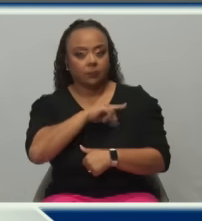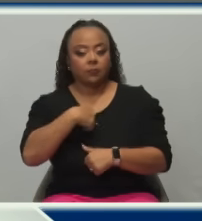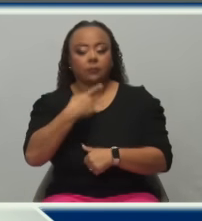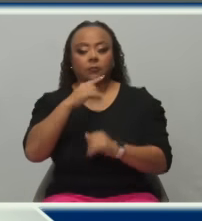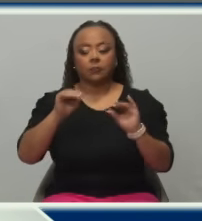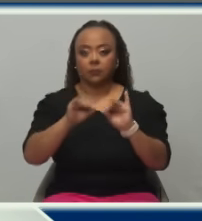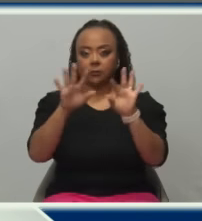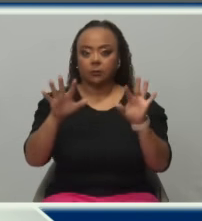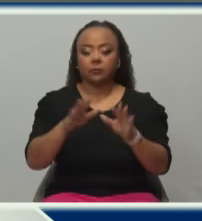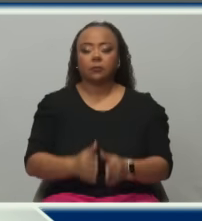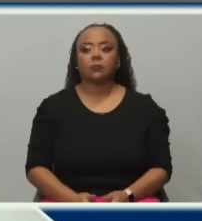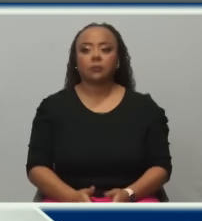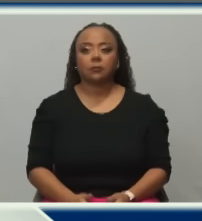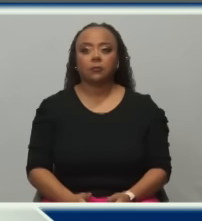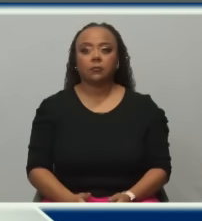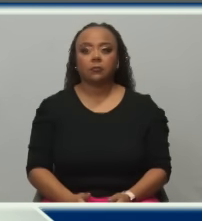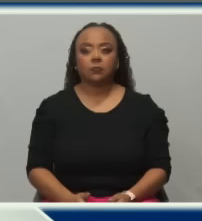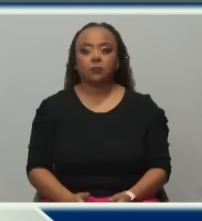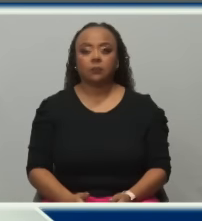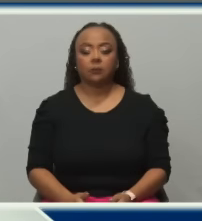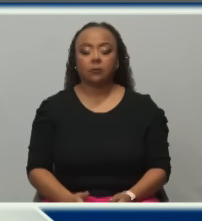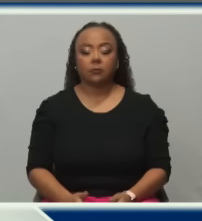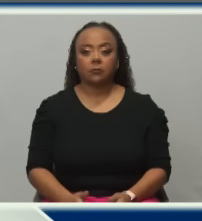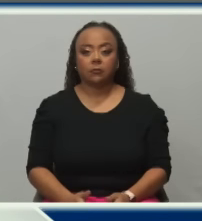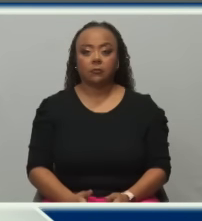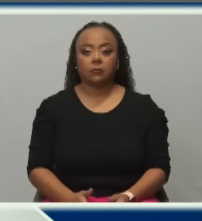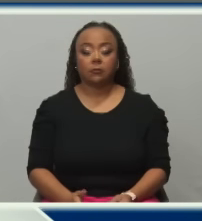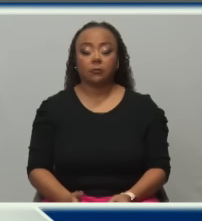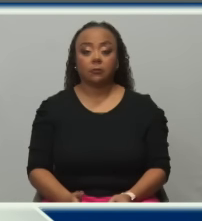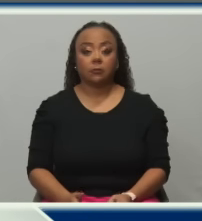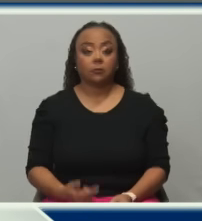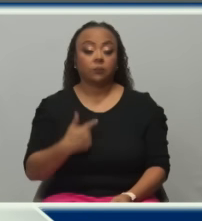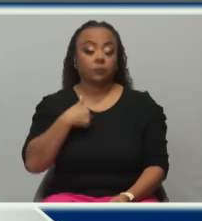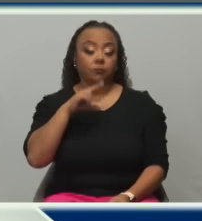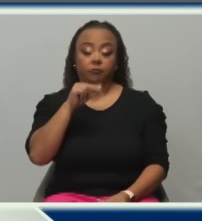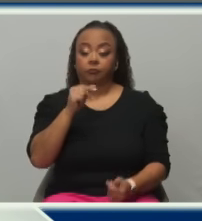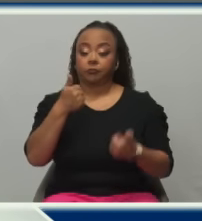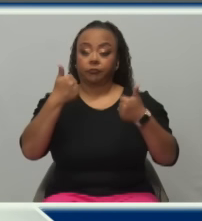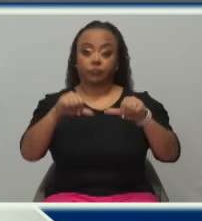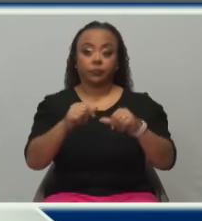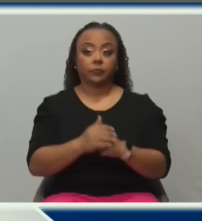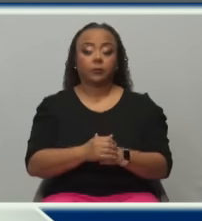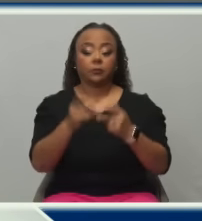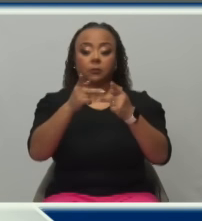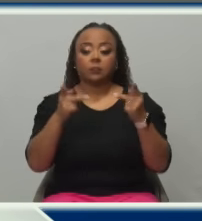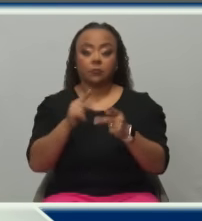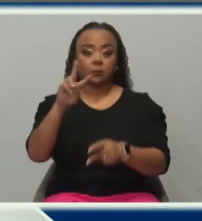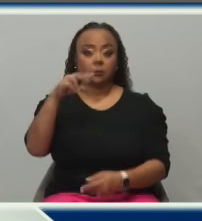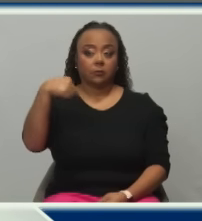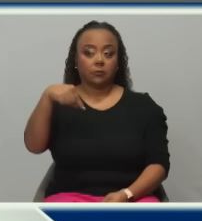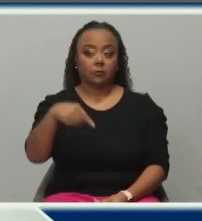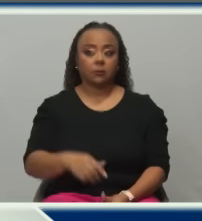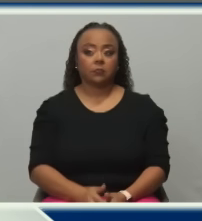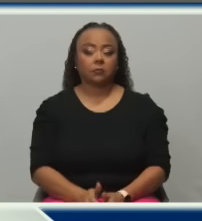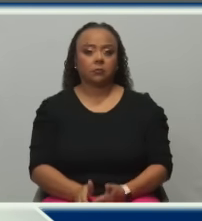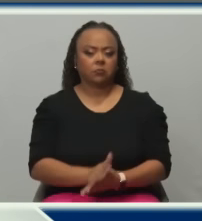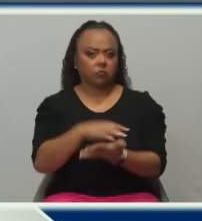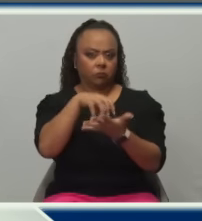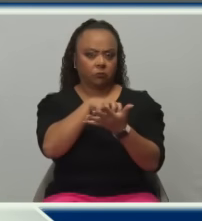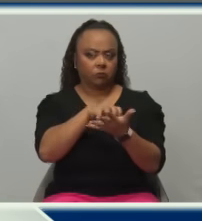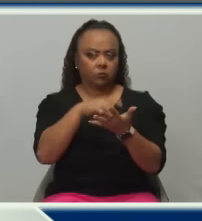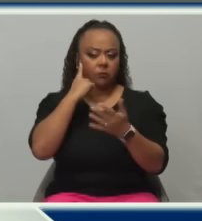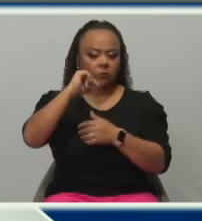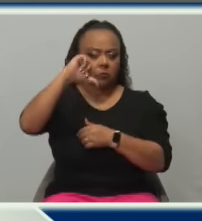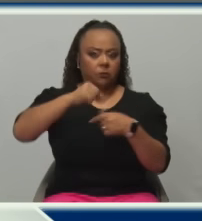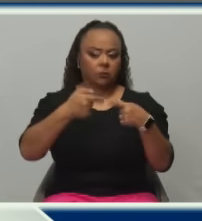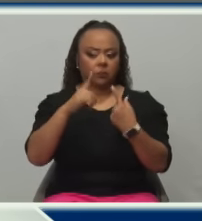horas de la mañana a mí no me parece que el puesto de Vladimir Quesada esté en entredicho por la